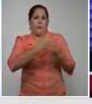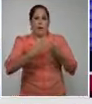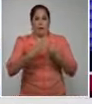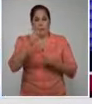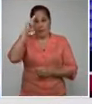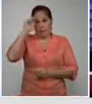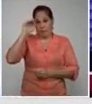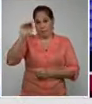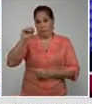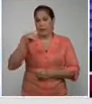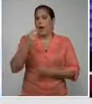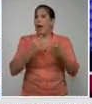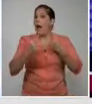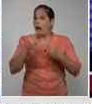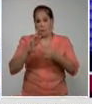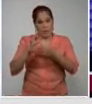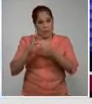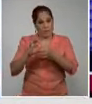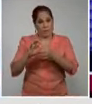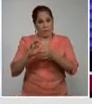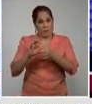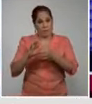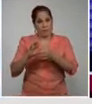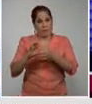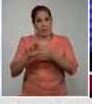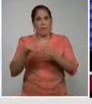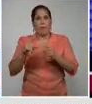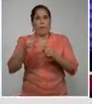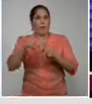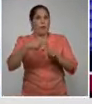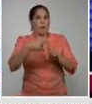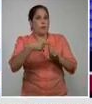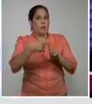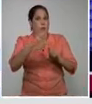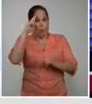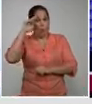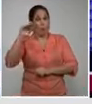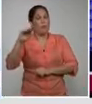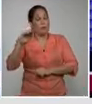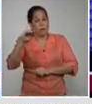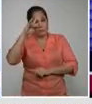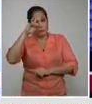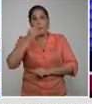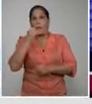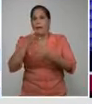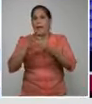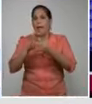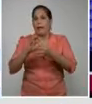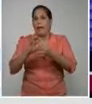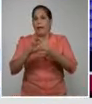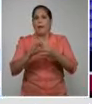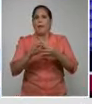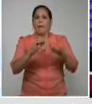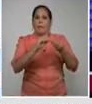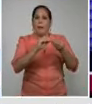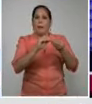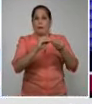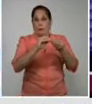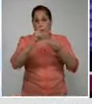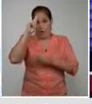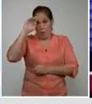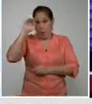hospitalice, eso se considera un evento adverso grave, y si tiene antígeno positivo y se hospitaliza, entonces se considera evento grave, han estado asociados a eso, a hospitalizaciones